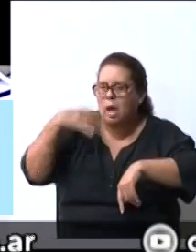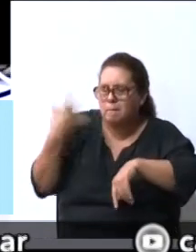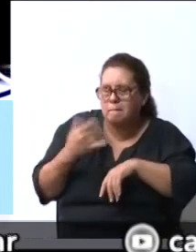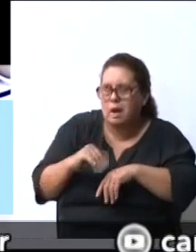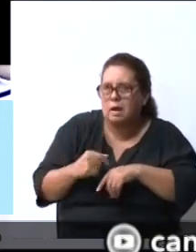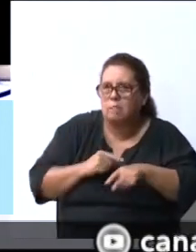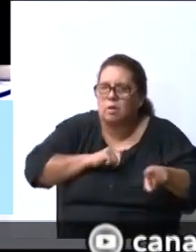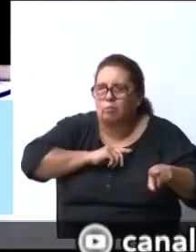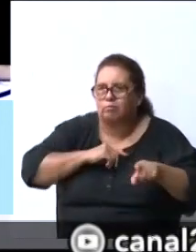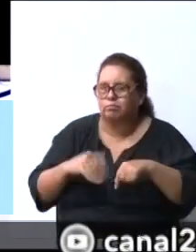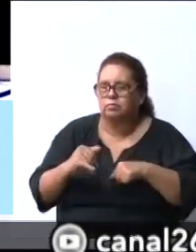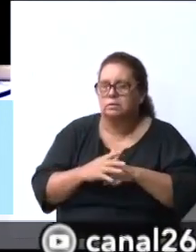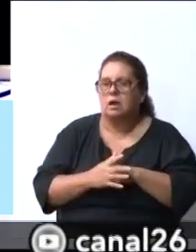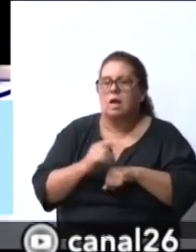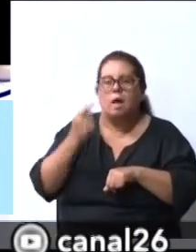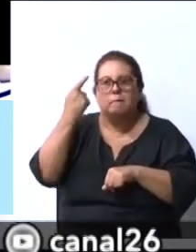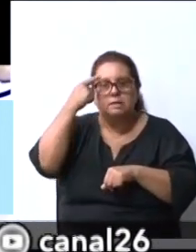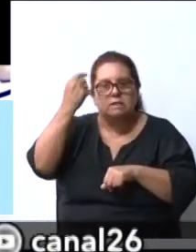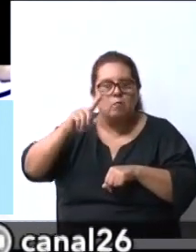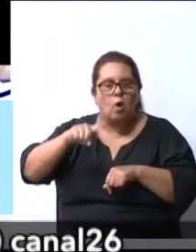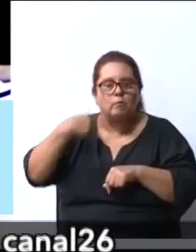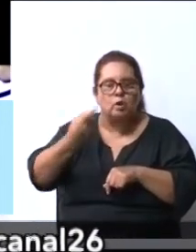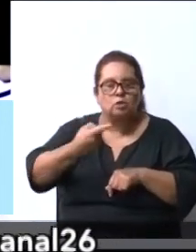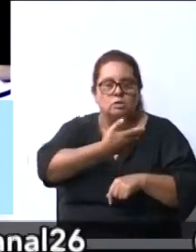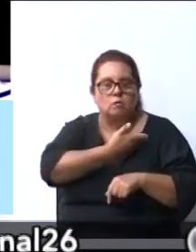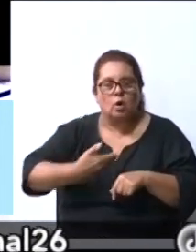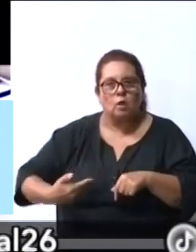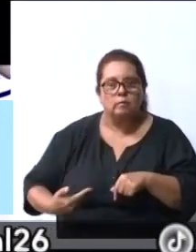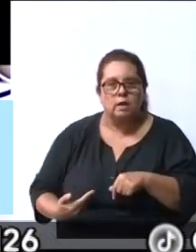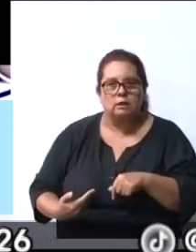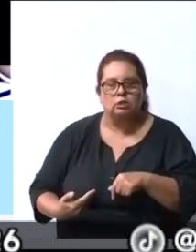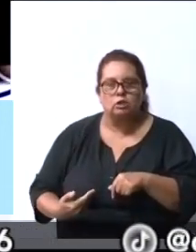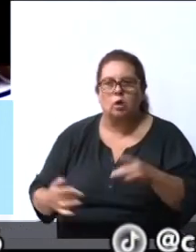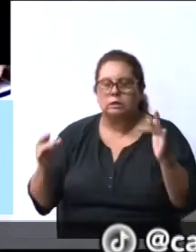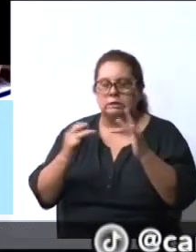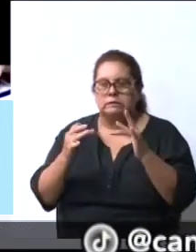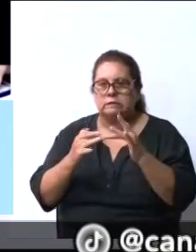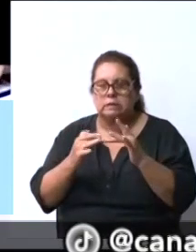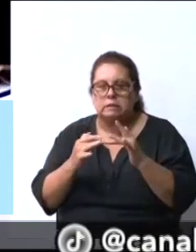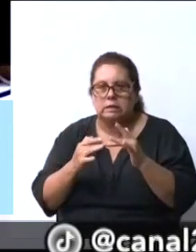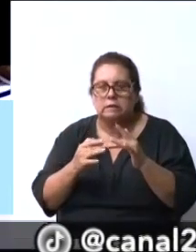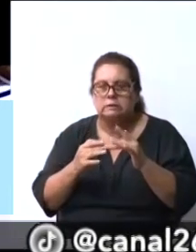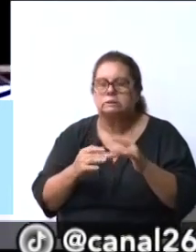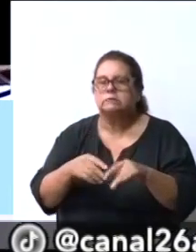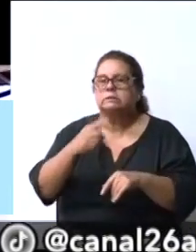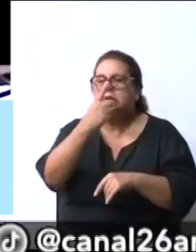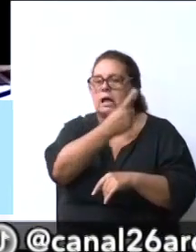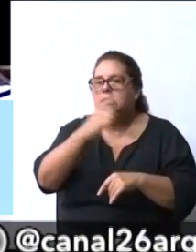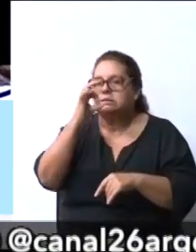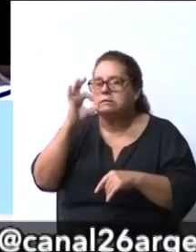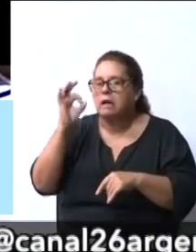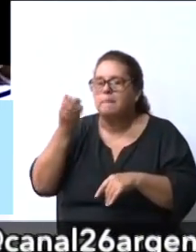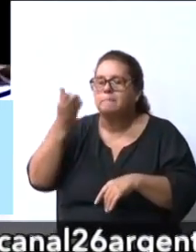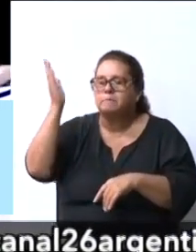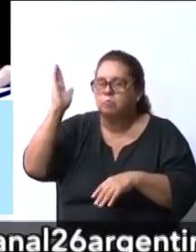Nos ponemos como meta para el próximo gobierno digitalizar el 100% de los trámites que se pueden hacer